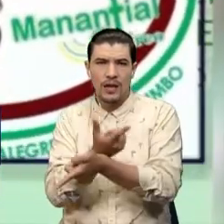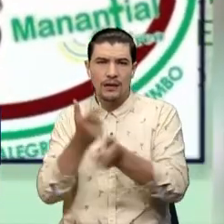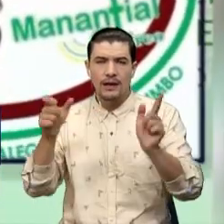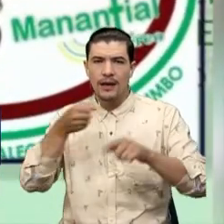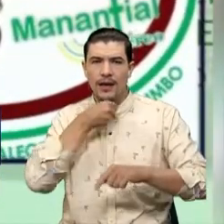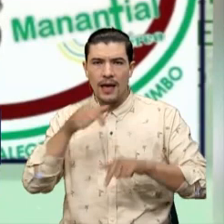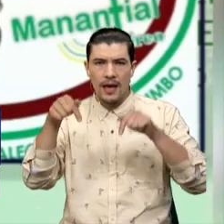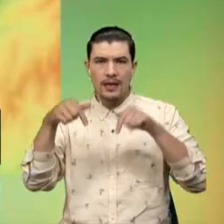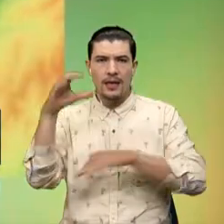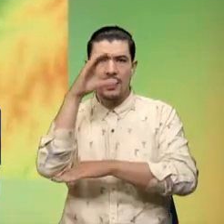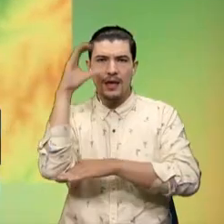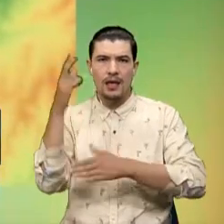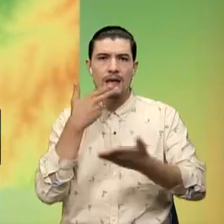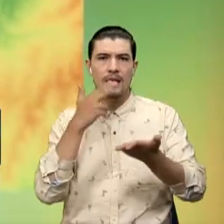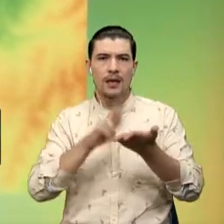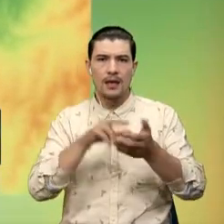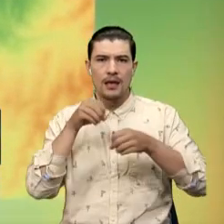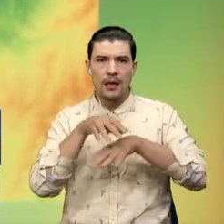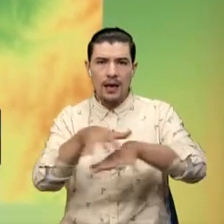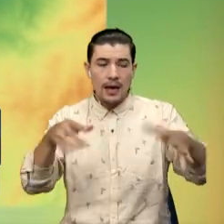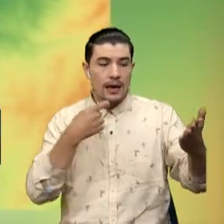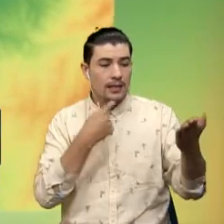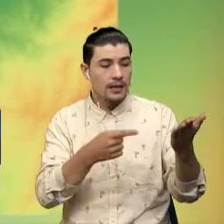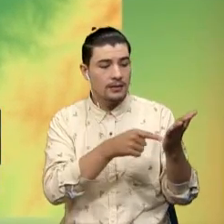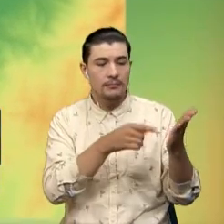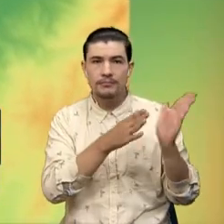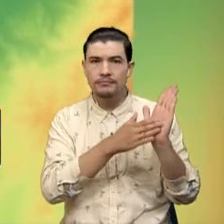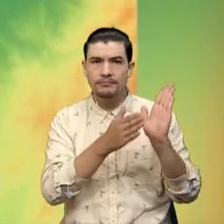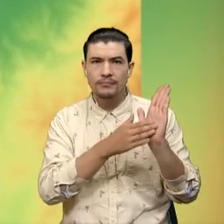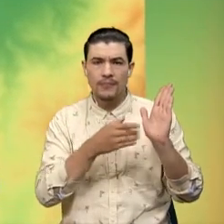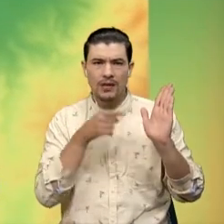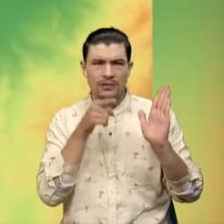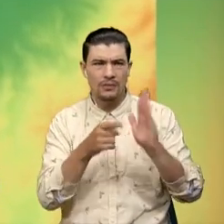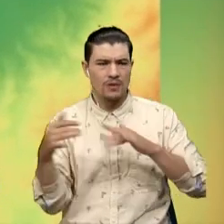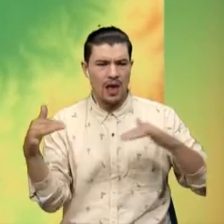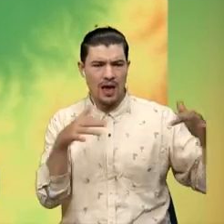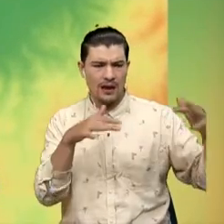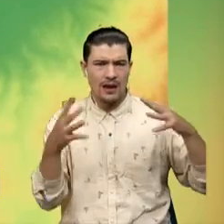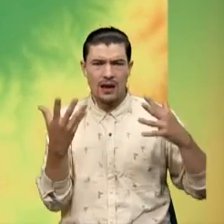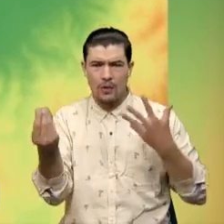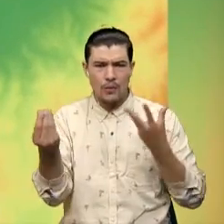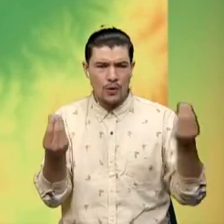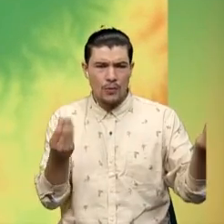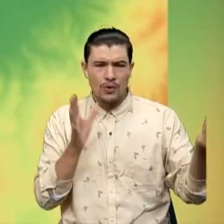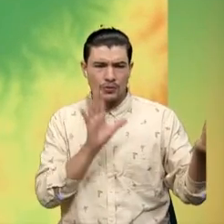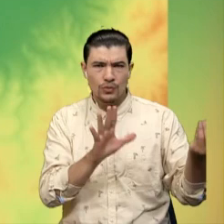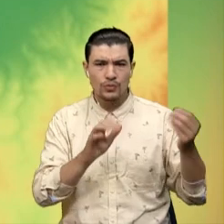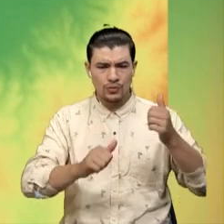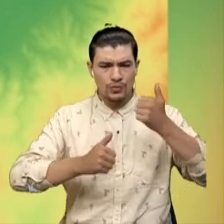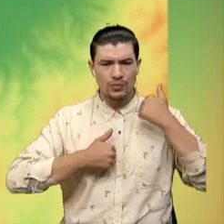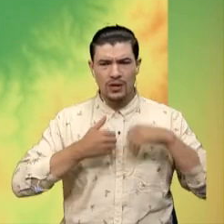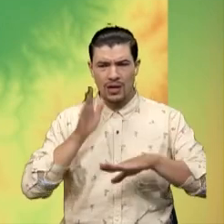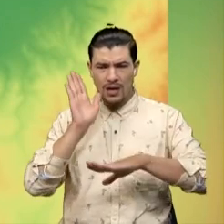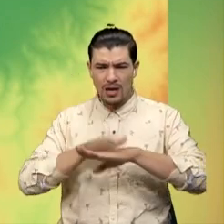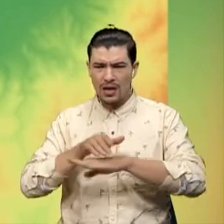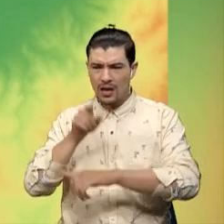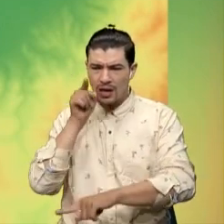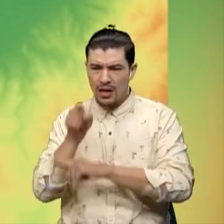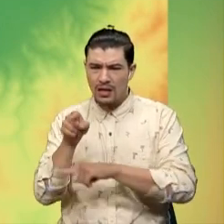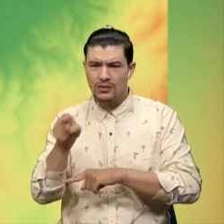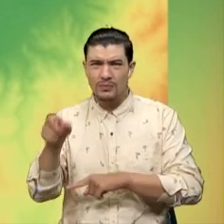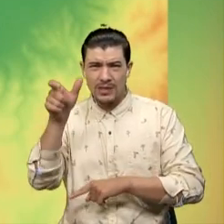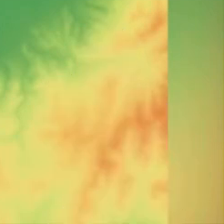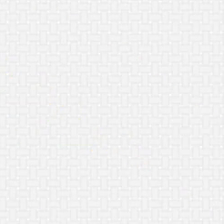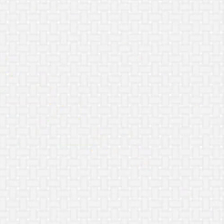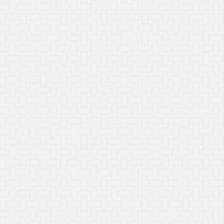prensa en colombia en un comunicado donde expresa que no es posible que en medio del conflicto entre grupos armados y la fuerza pública los acusados de delinquir sean los